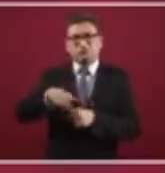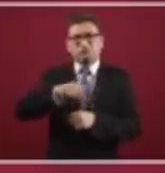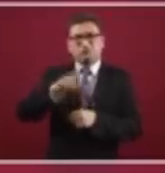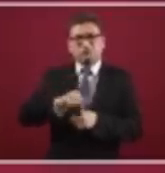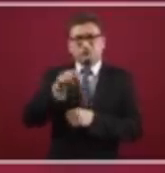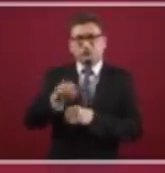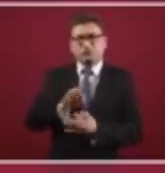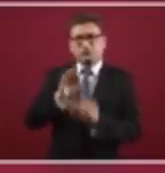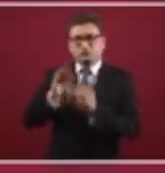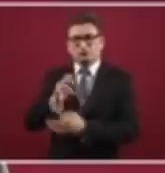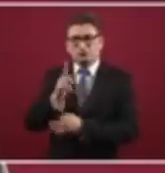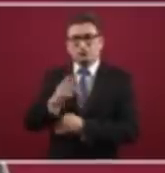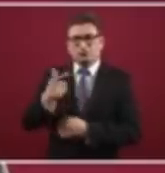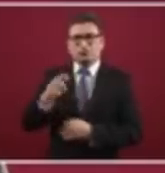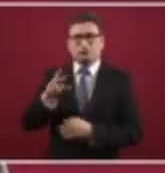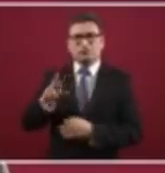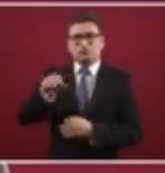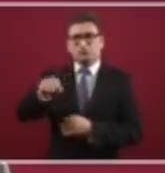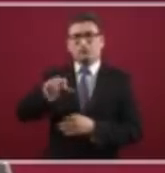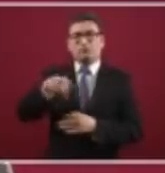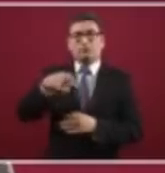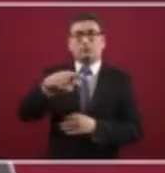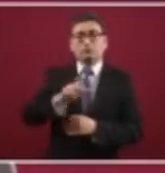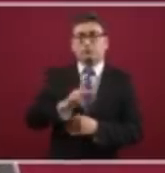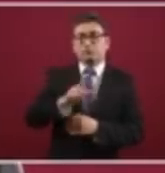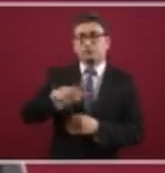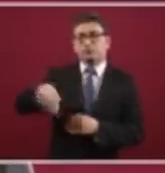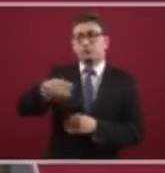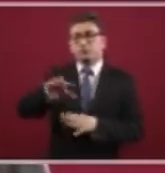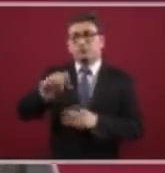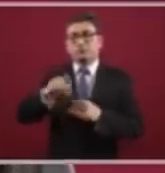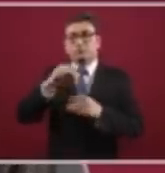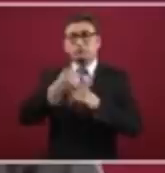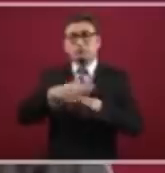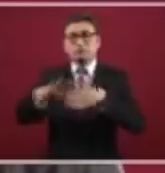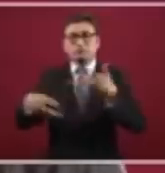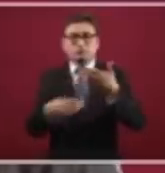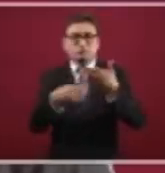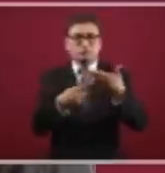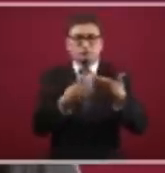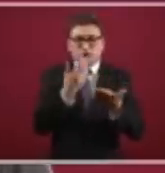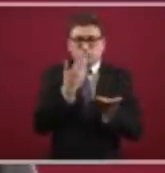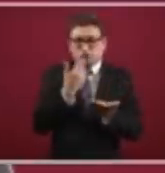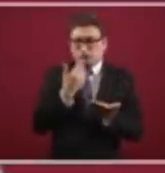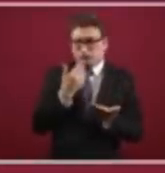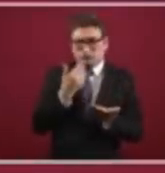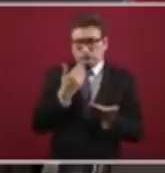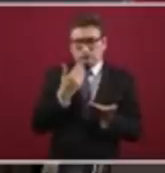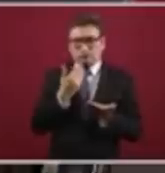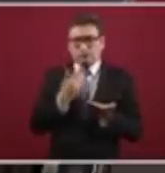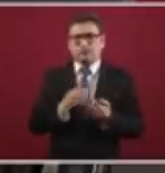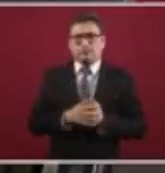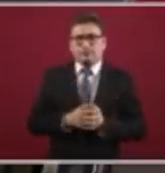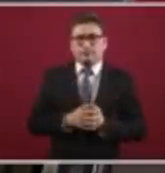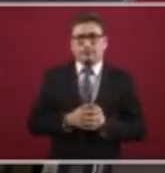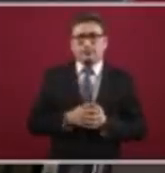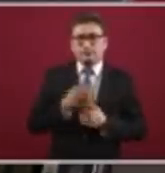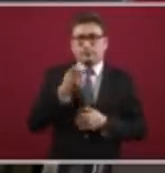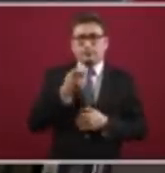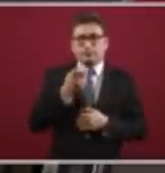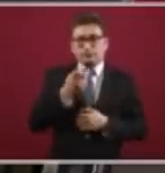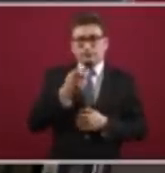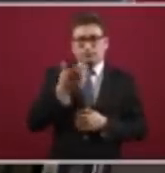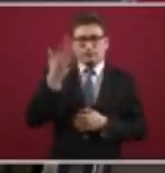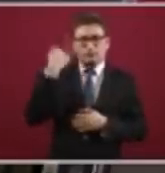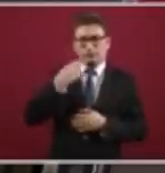procuraduría estos no fueron incorporados a la averiguación previa a pesar de que hubo